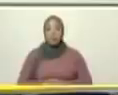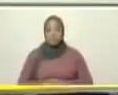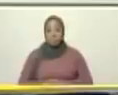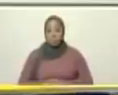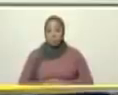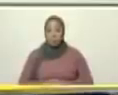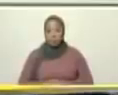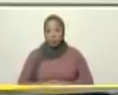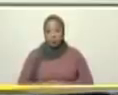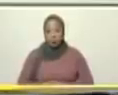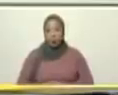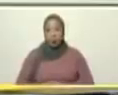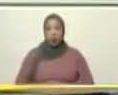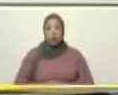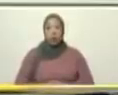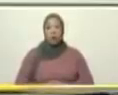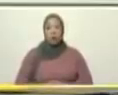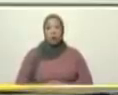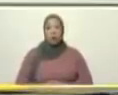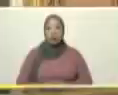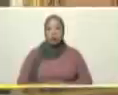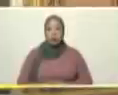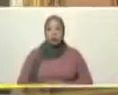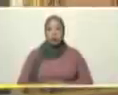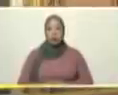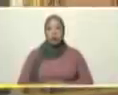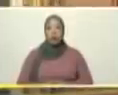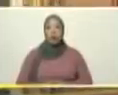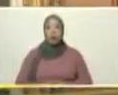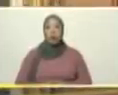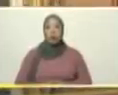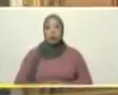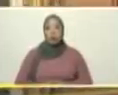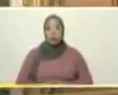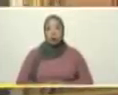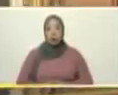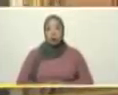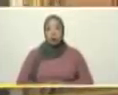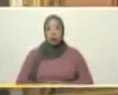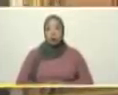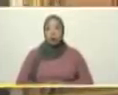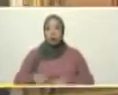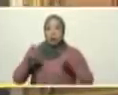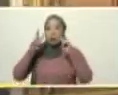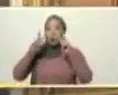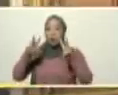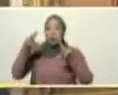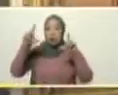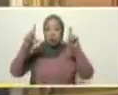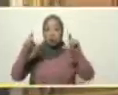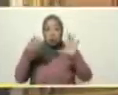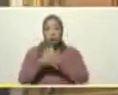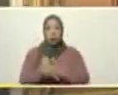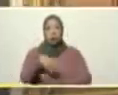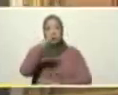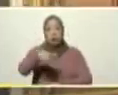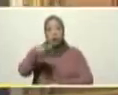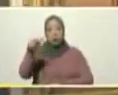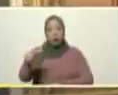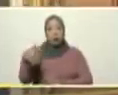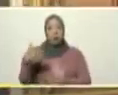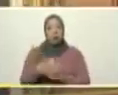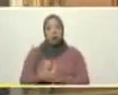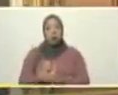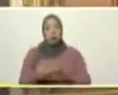Estaban las imágenes entonces de que pronto se iba a